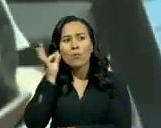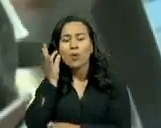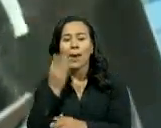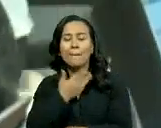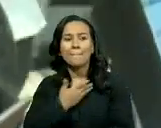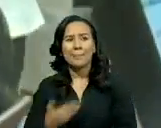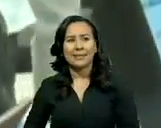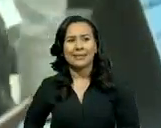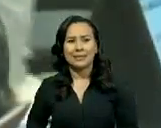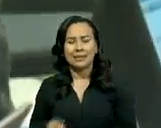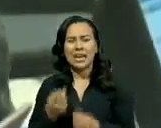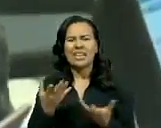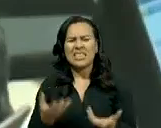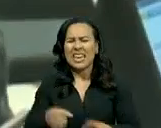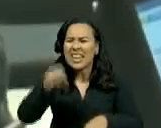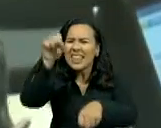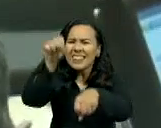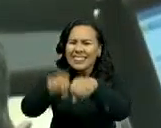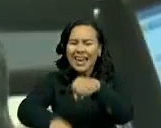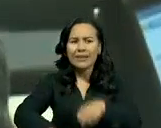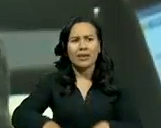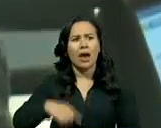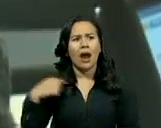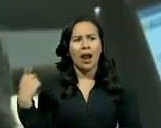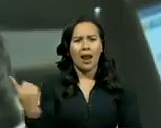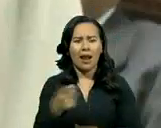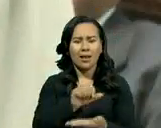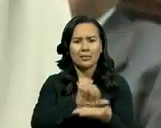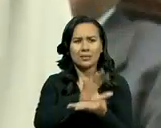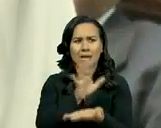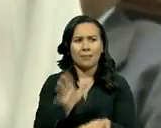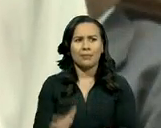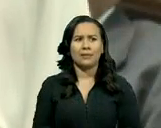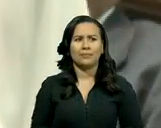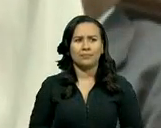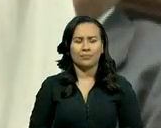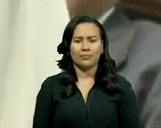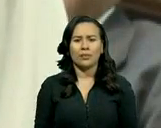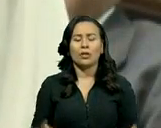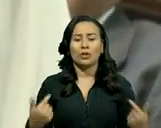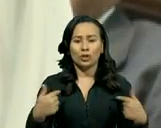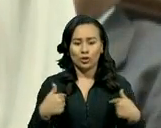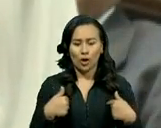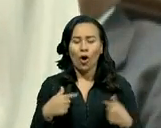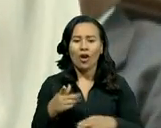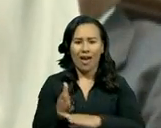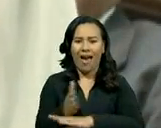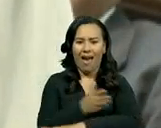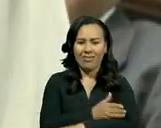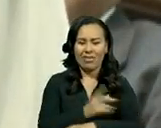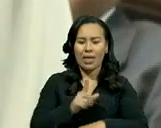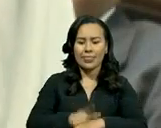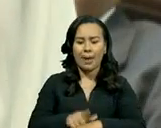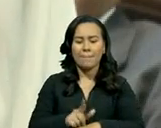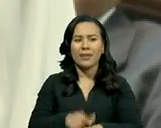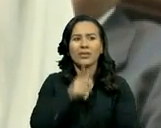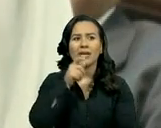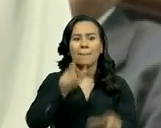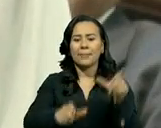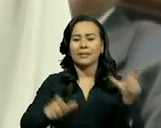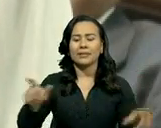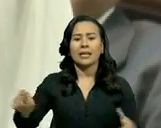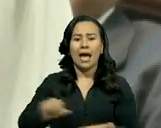un intento de desestabilización de la Asamblea. Más temprano que tarde, los